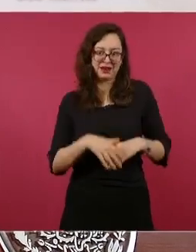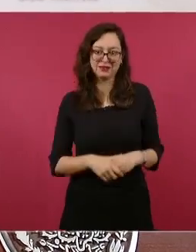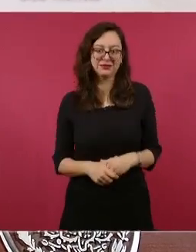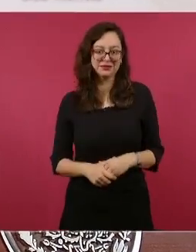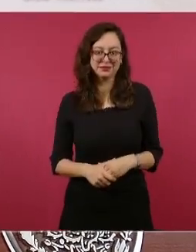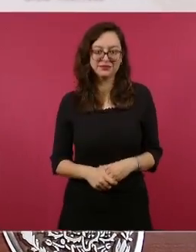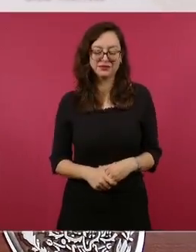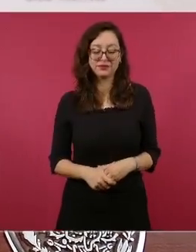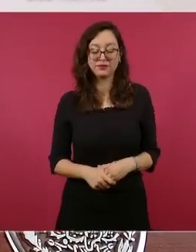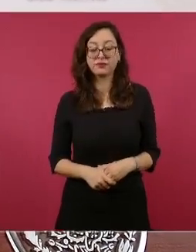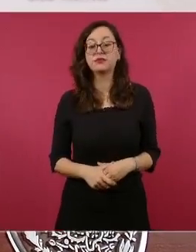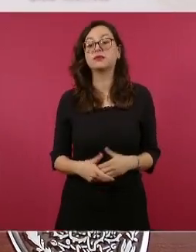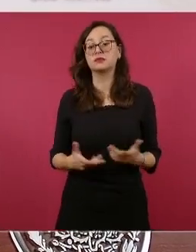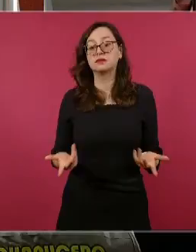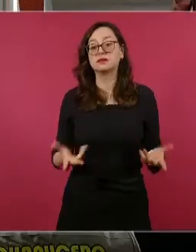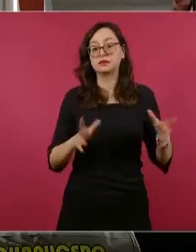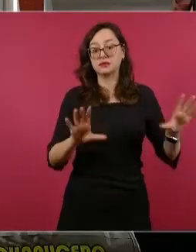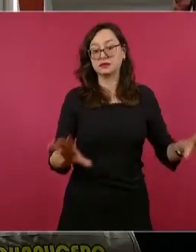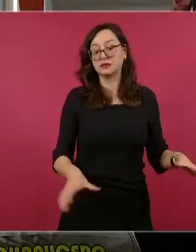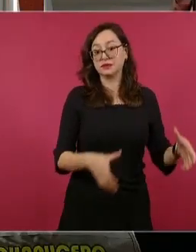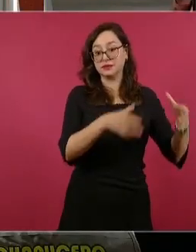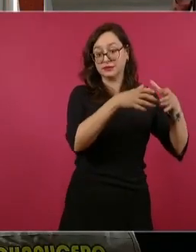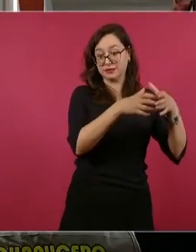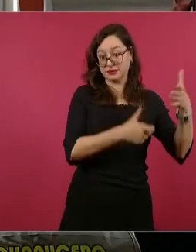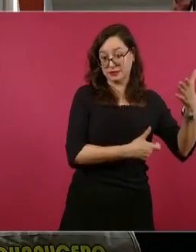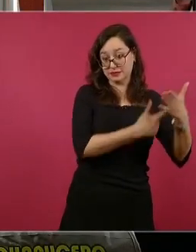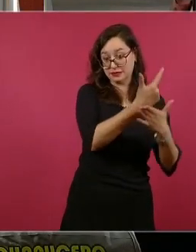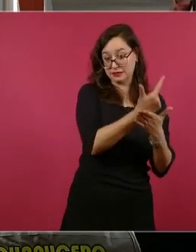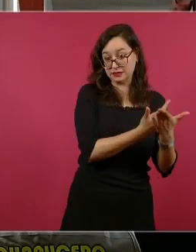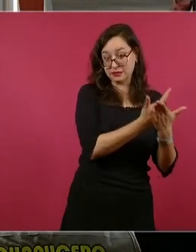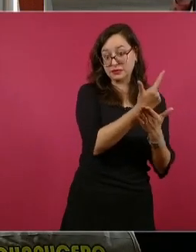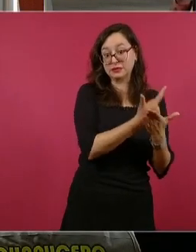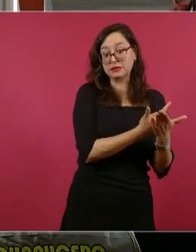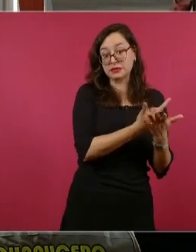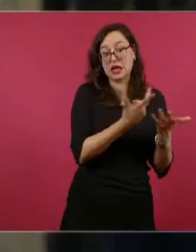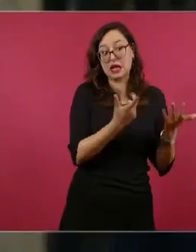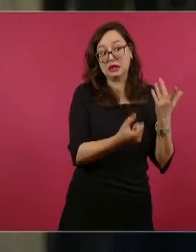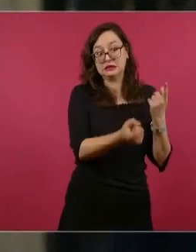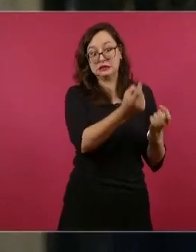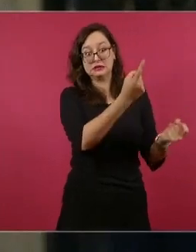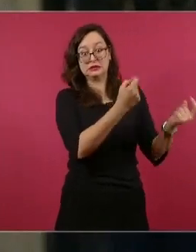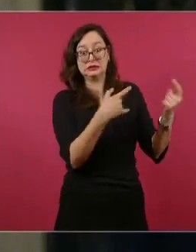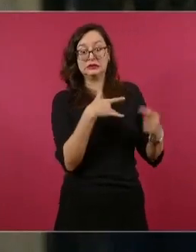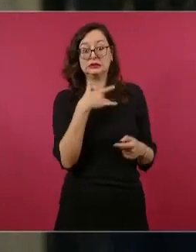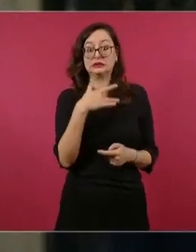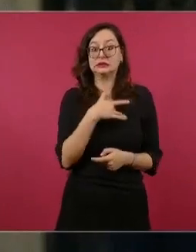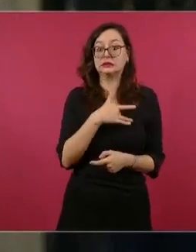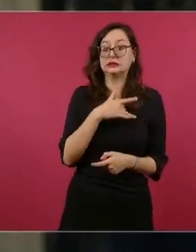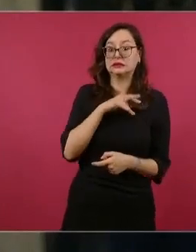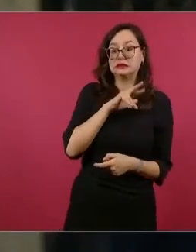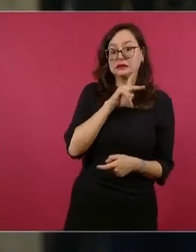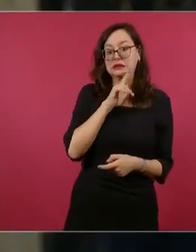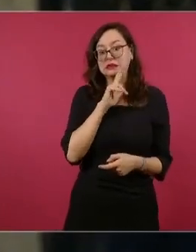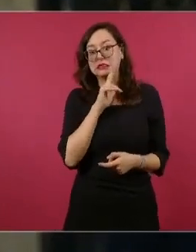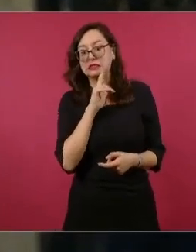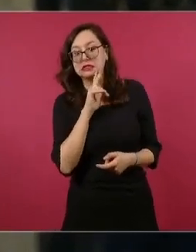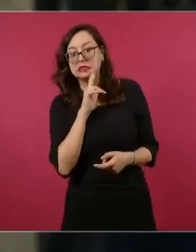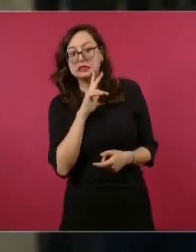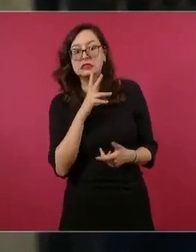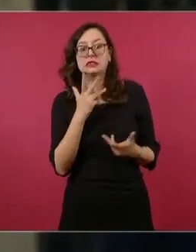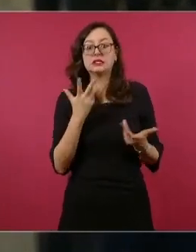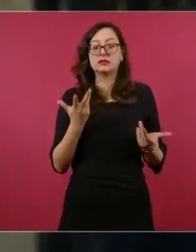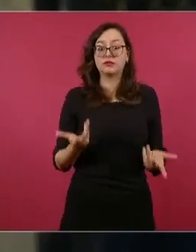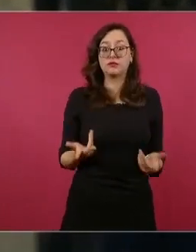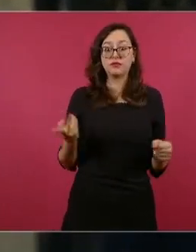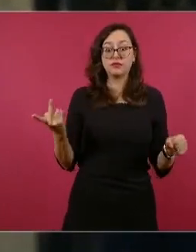arriba. Sí, sobre todo en el sector financiero, ya lo adelantaba usted, muchos han manifestado preocupación de que haya una